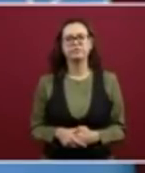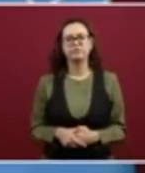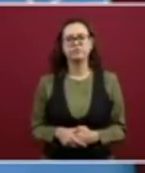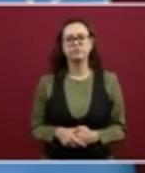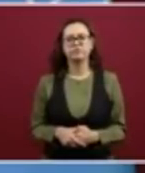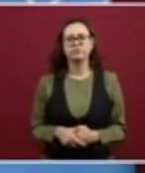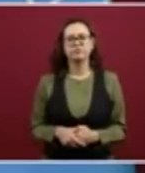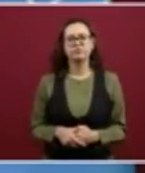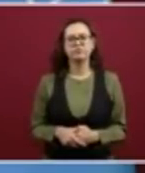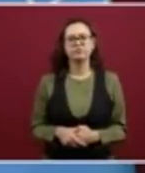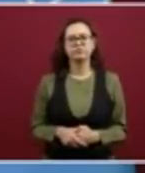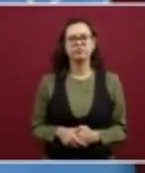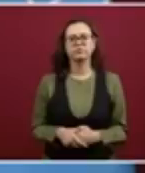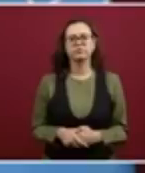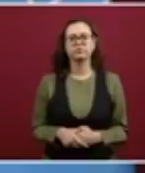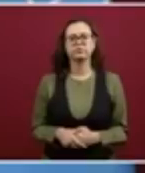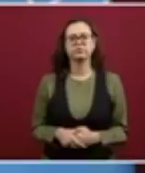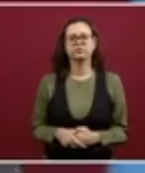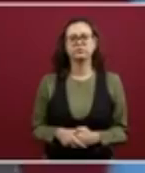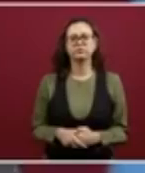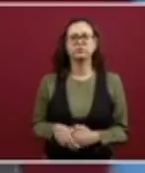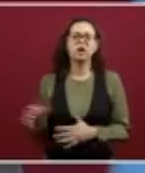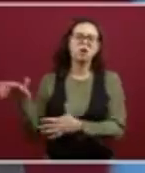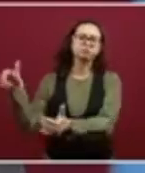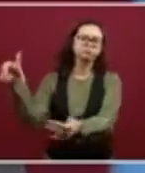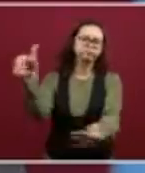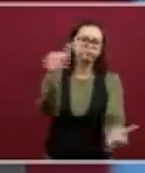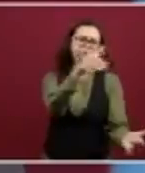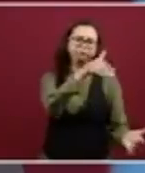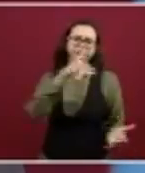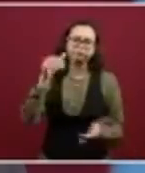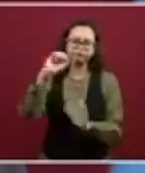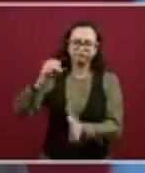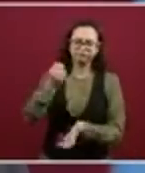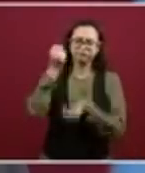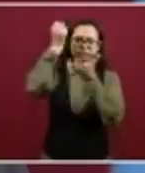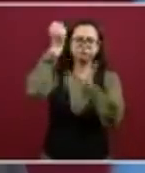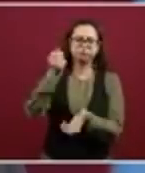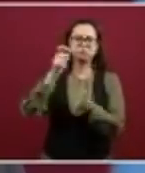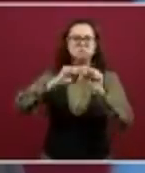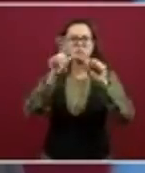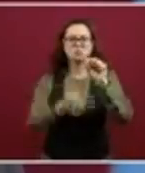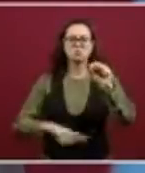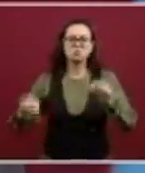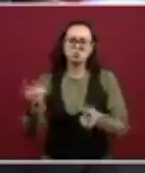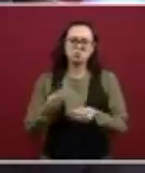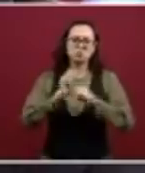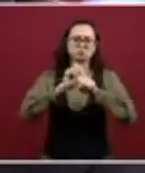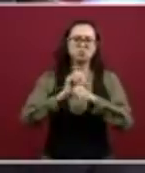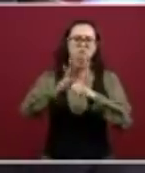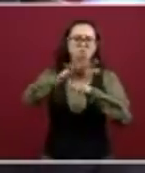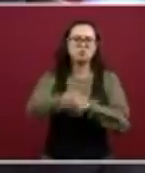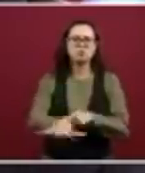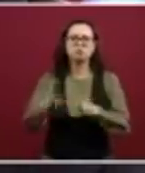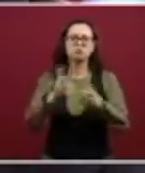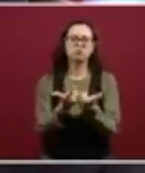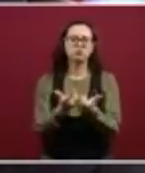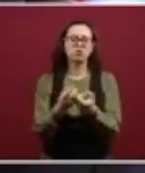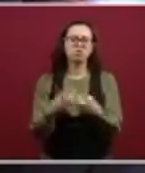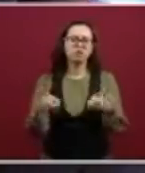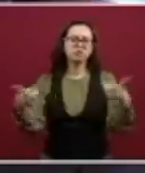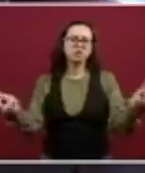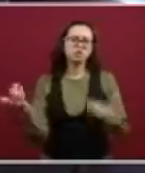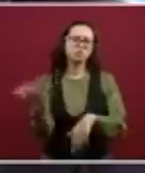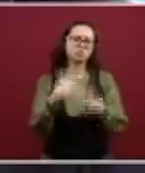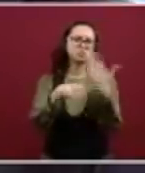con el principio de progresividad. Asimismo, el titular del Ejecutivo presentó el Programa para el Desarrollo